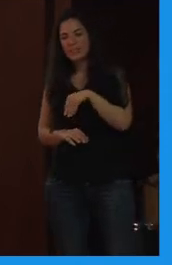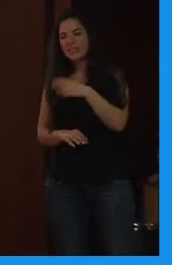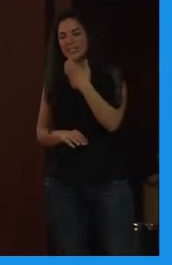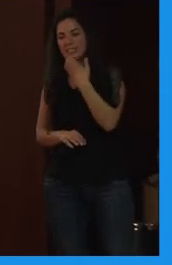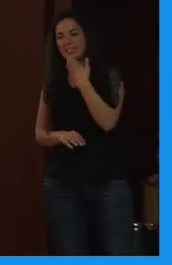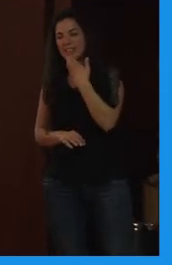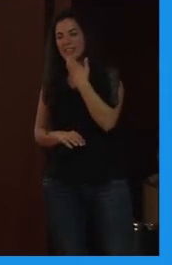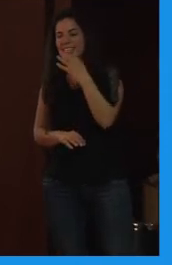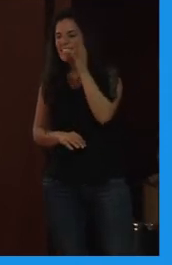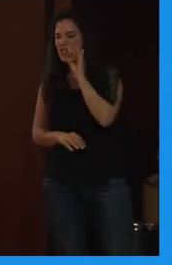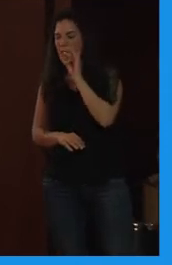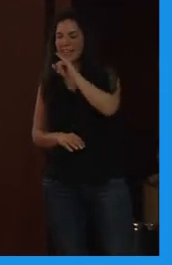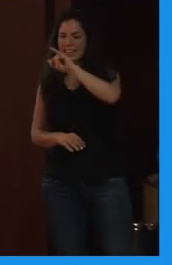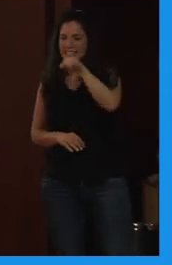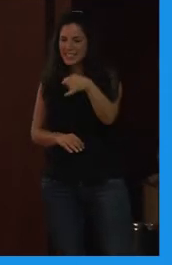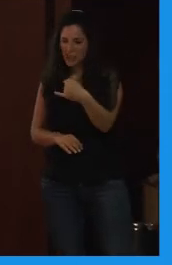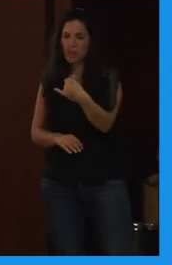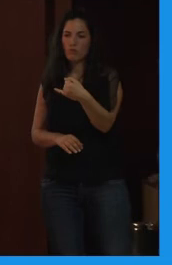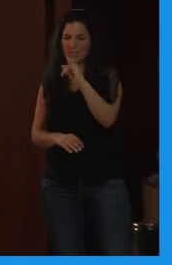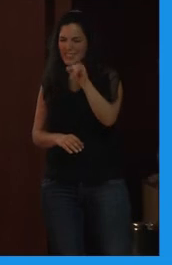síndrome fibromiálgico.